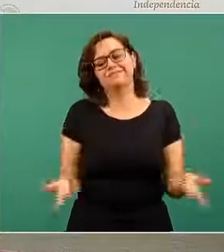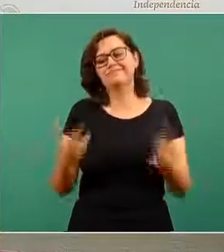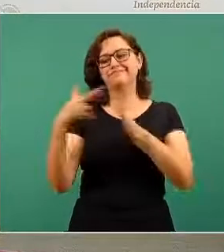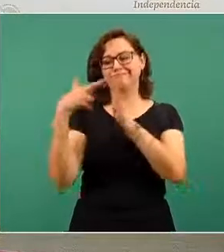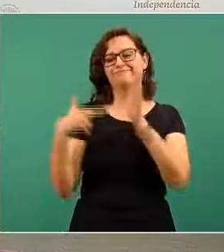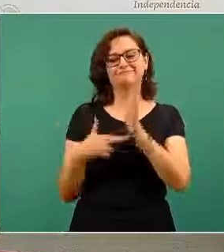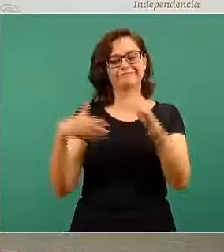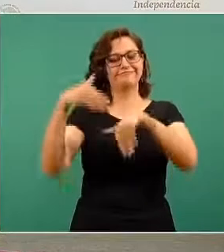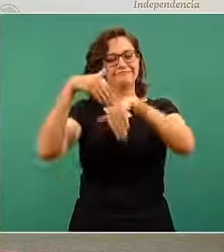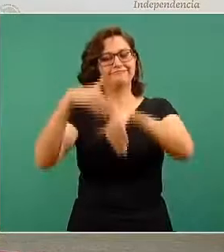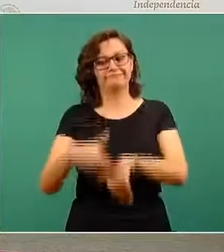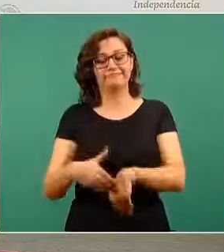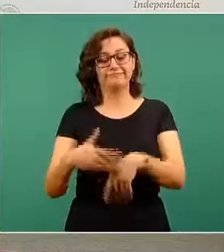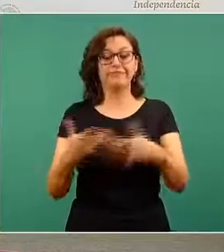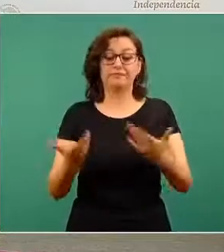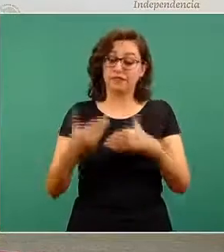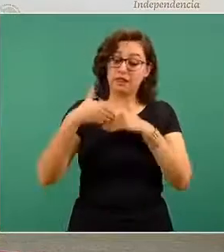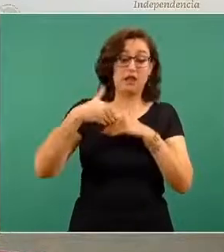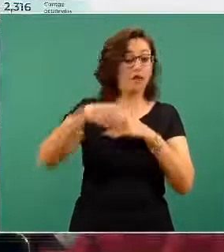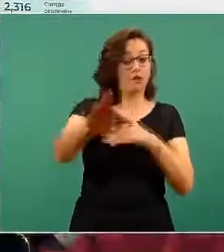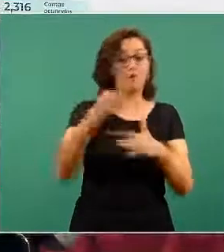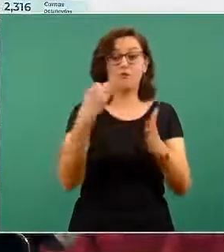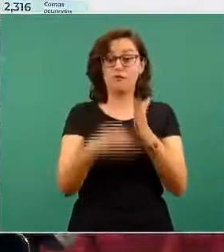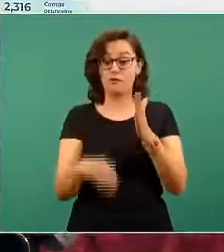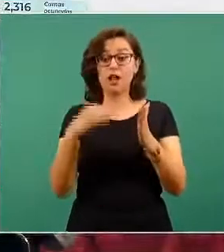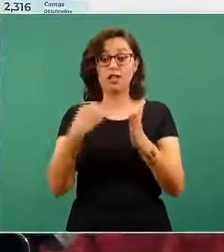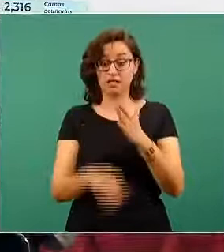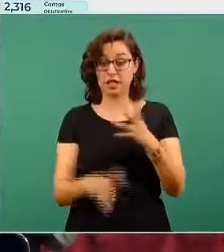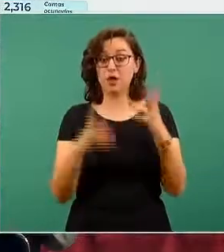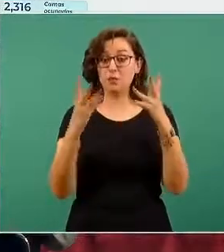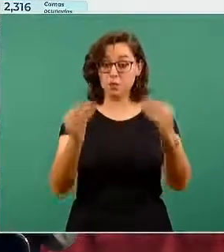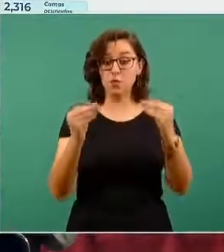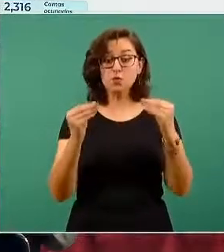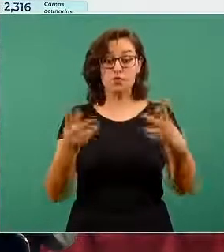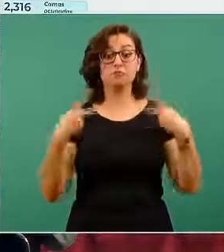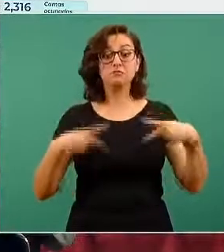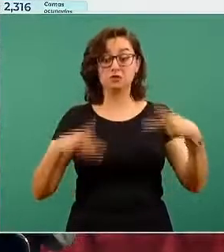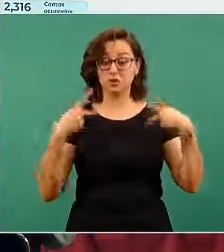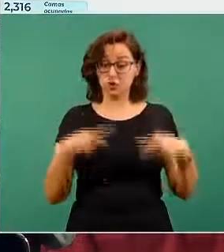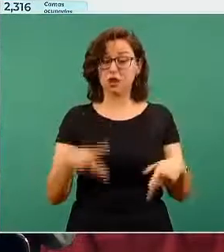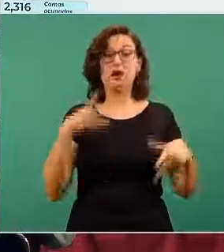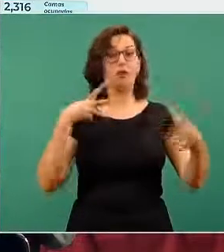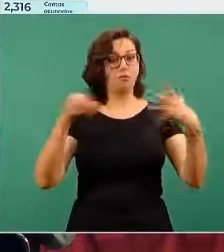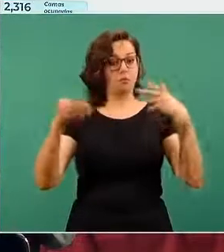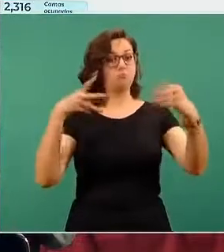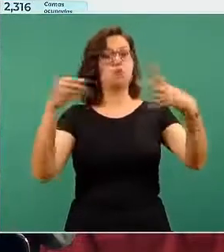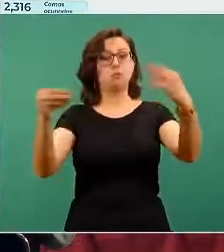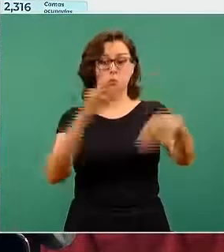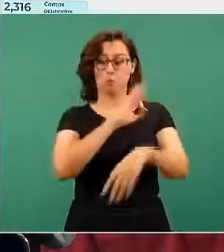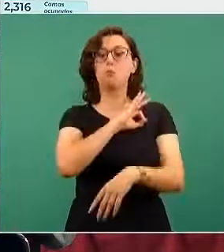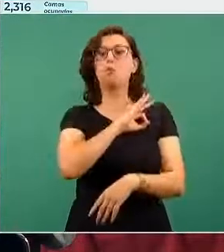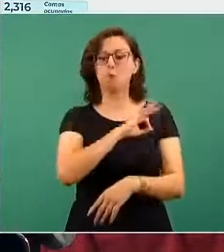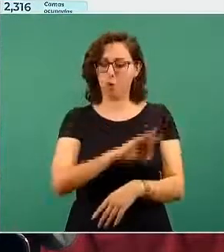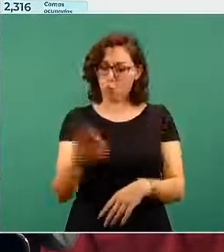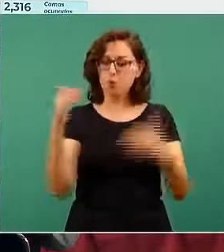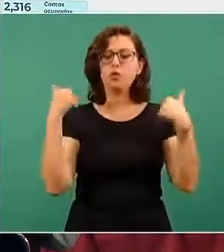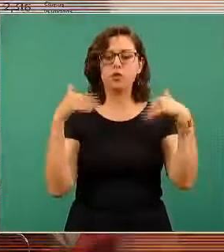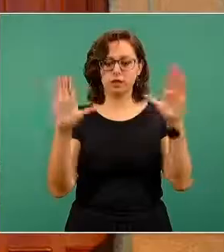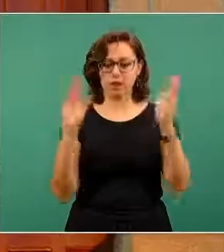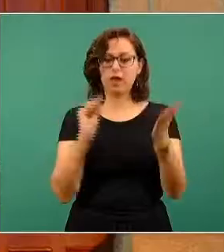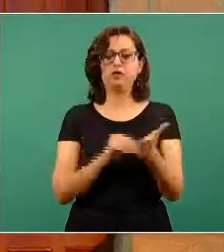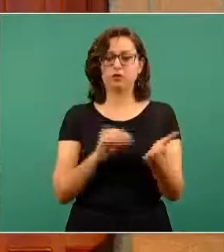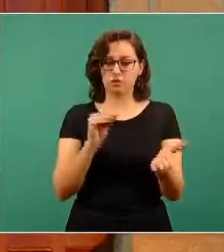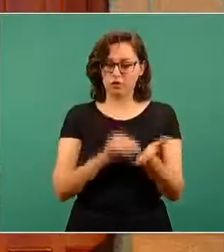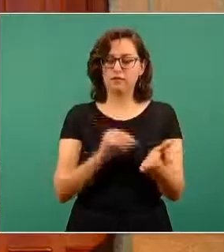implementando. Recordemos que todavía quedan muchas personas susceptibles de poder enfermar, contagiarse, enfermar y enfermar